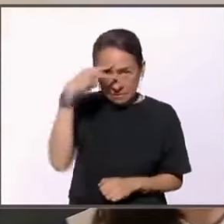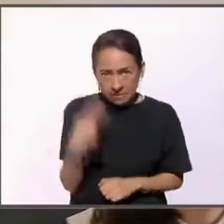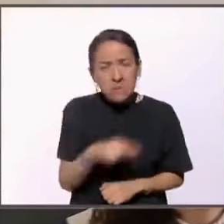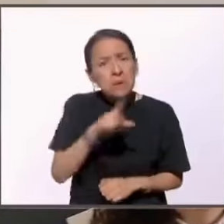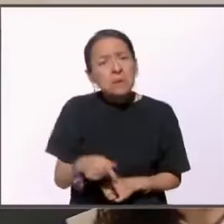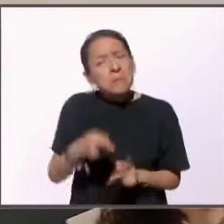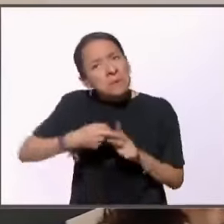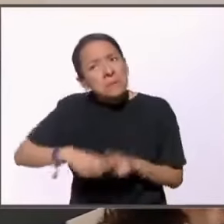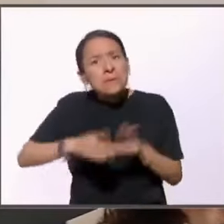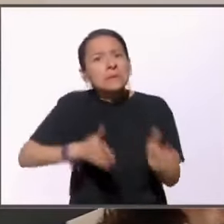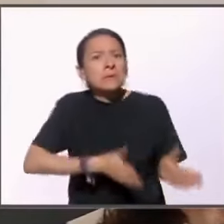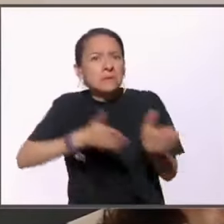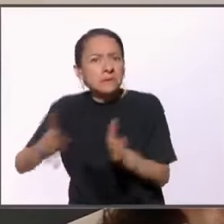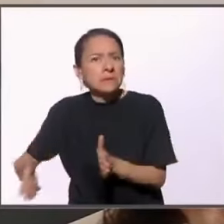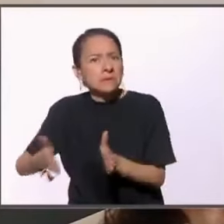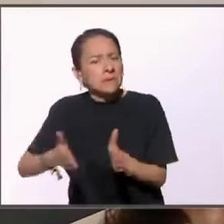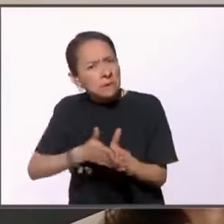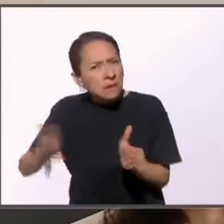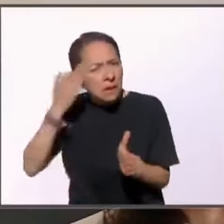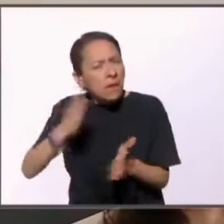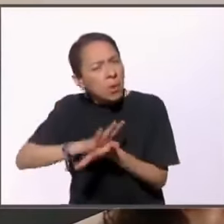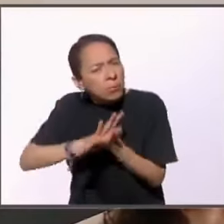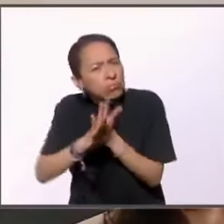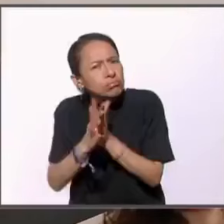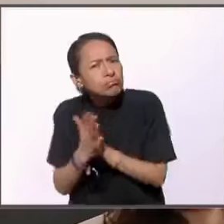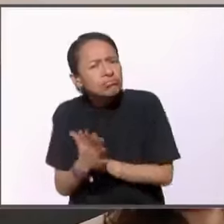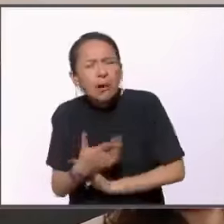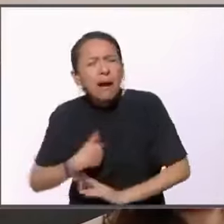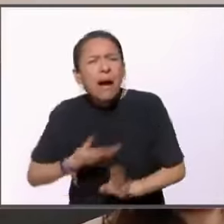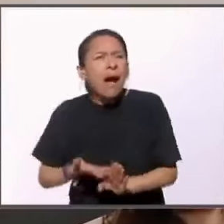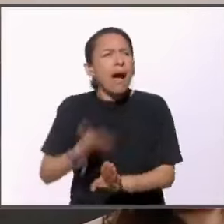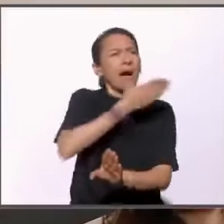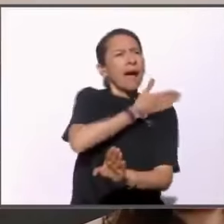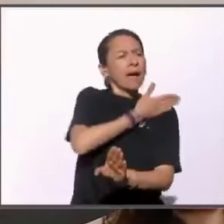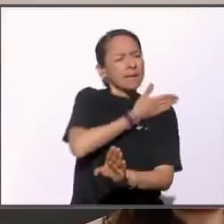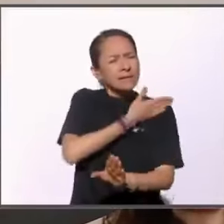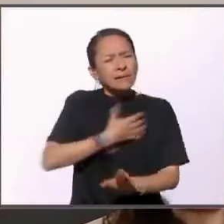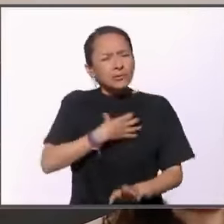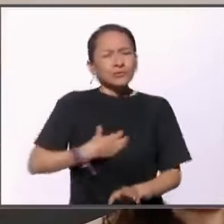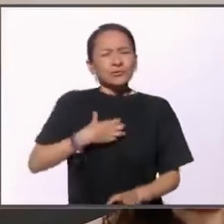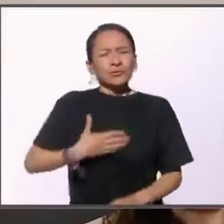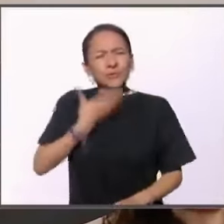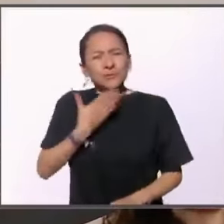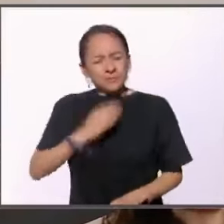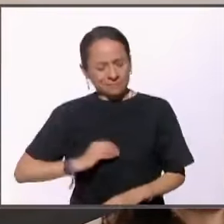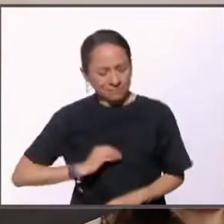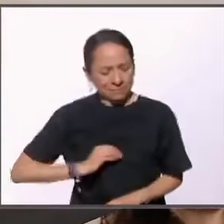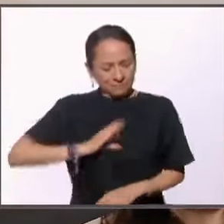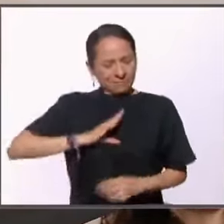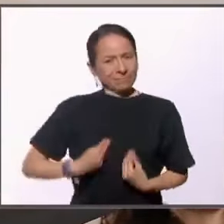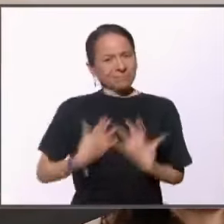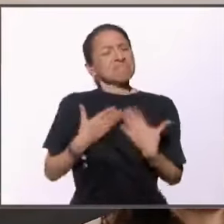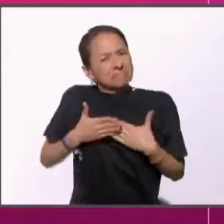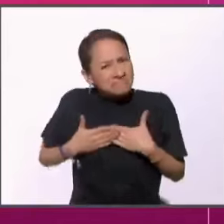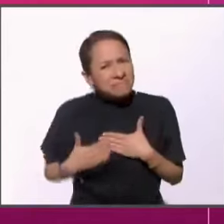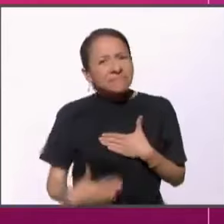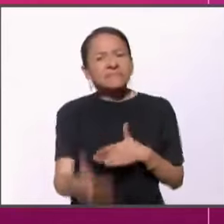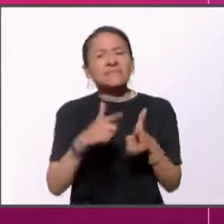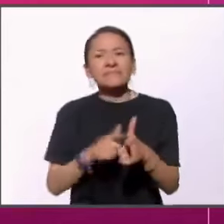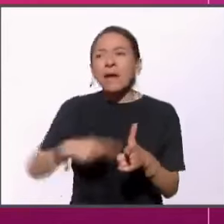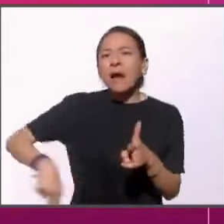de transformación, hagámoslo con el mismo entusiasmo de siempre. Sigamos avivando conciencias adormecidas.